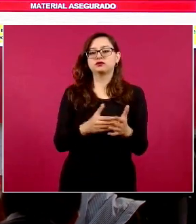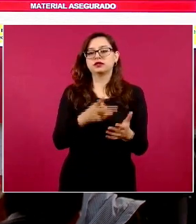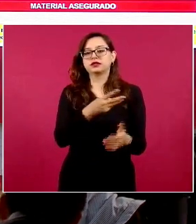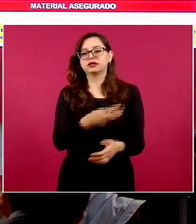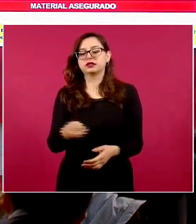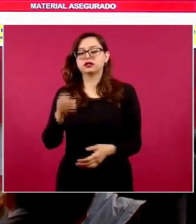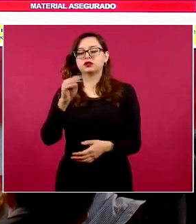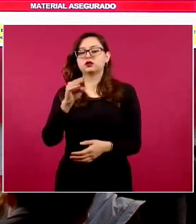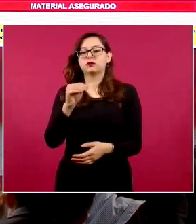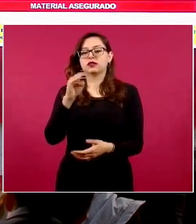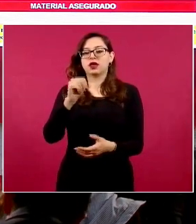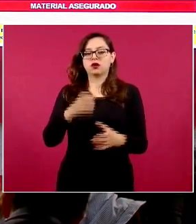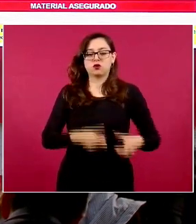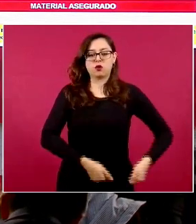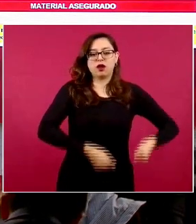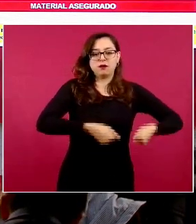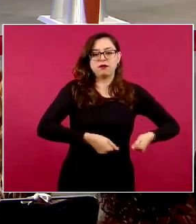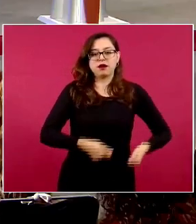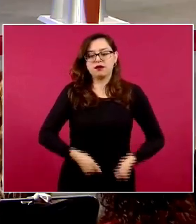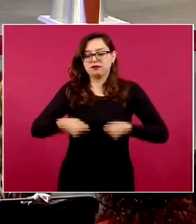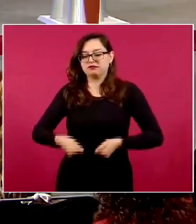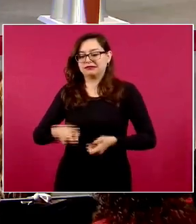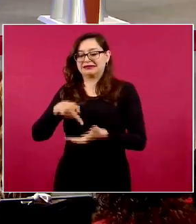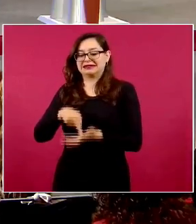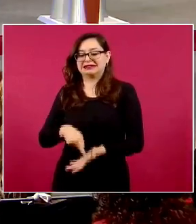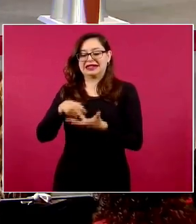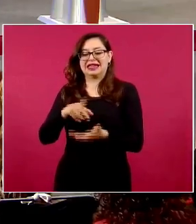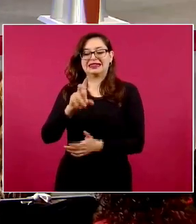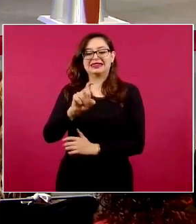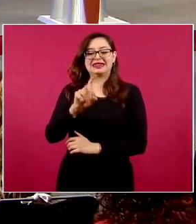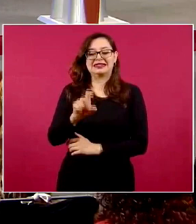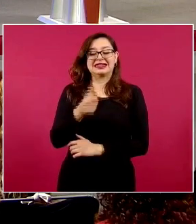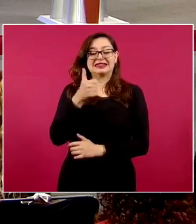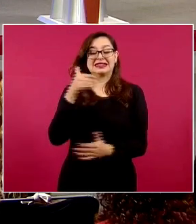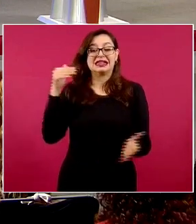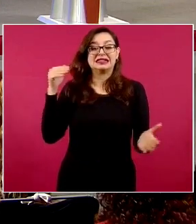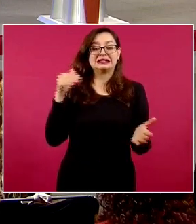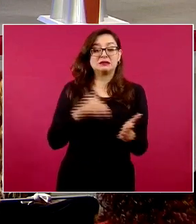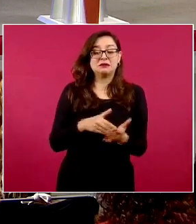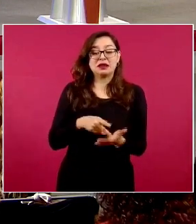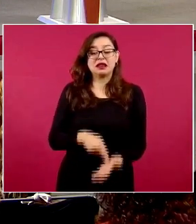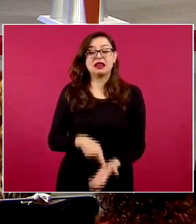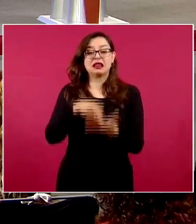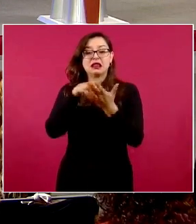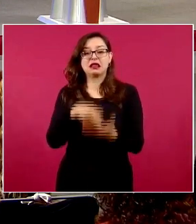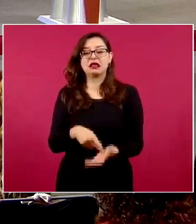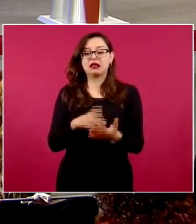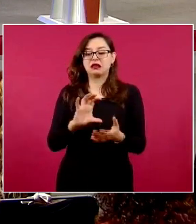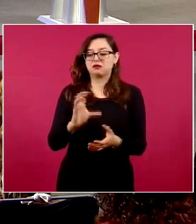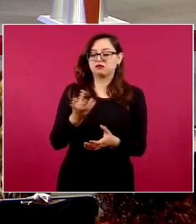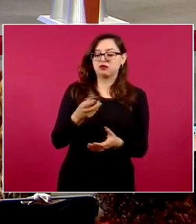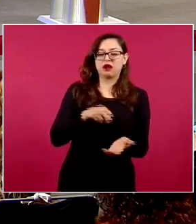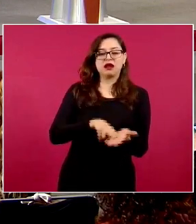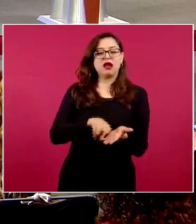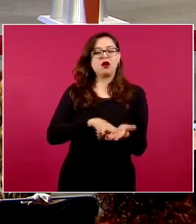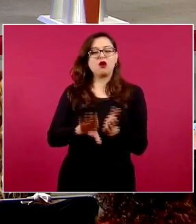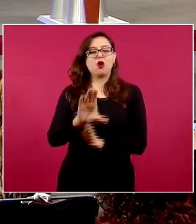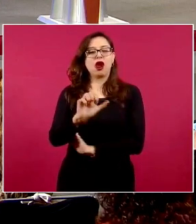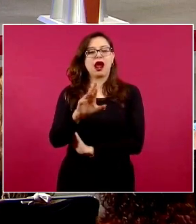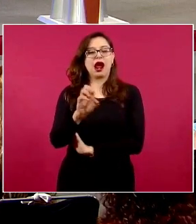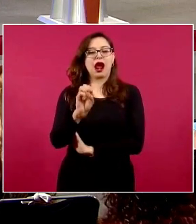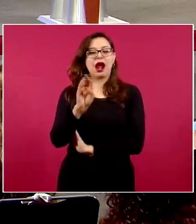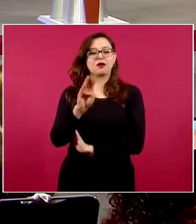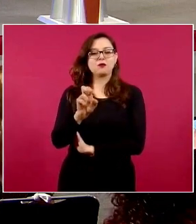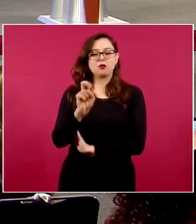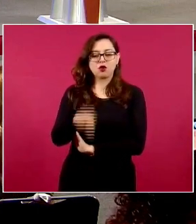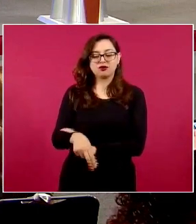peso total de casi 36,000 kilogramos de carbón vegetal, presuntamente contaminado con cocaína. A partir